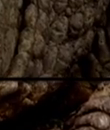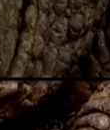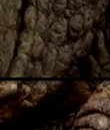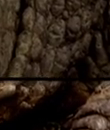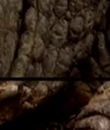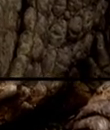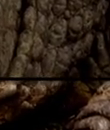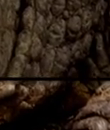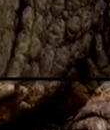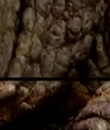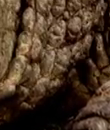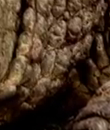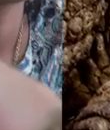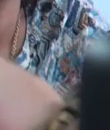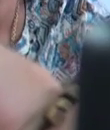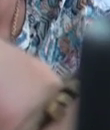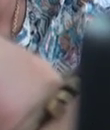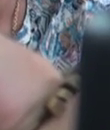Una Mirada.